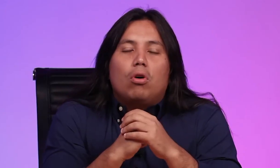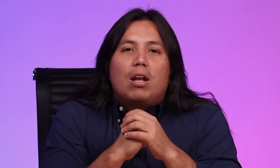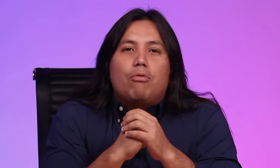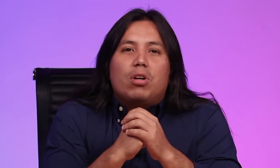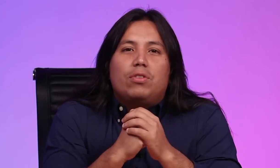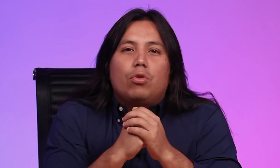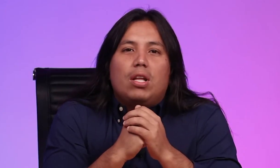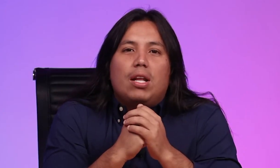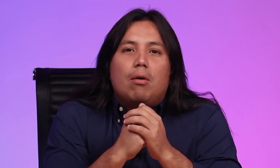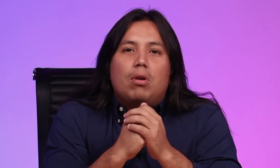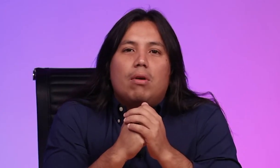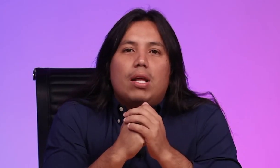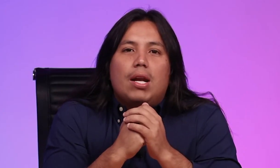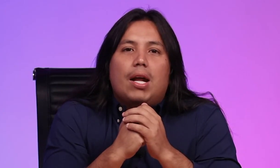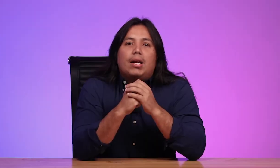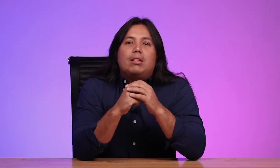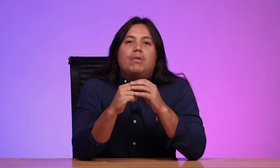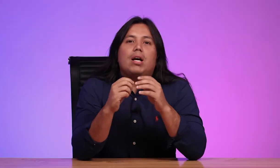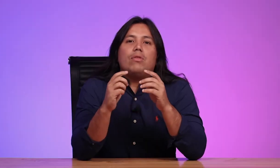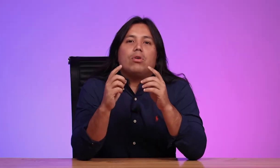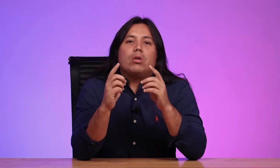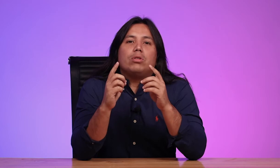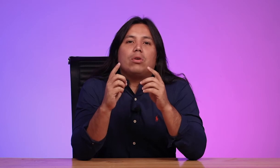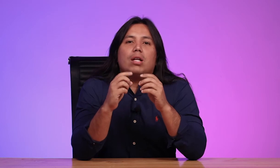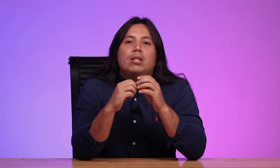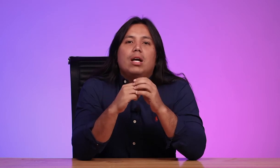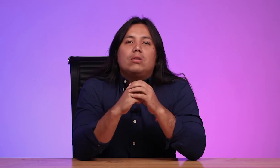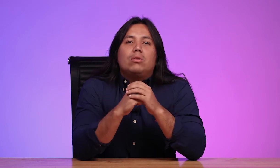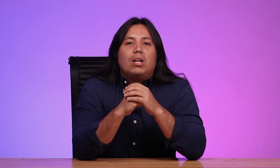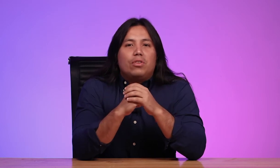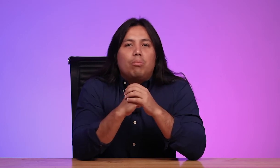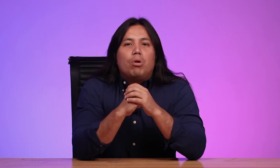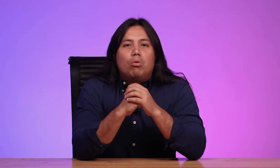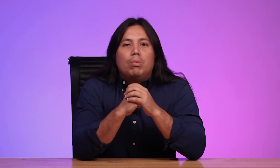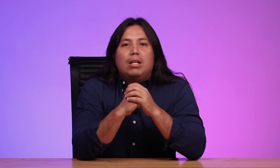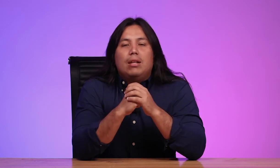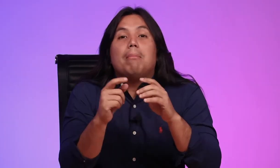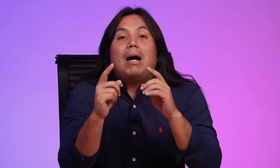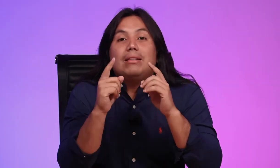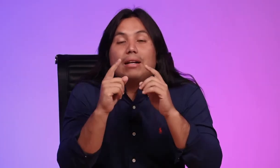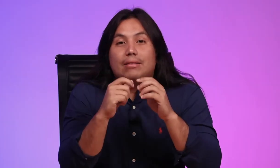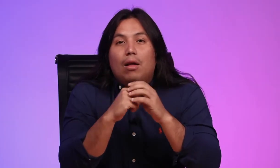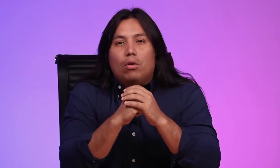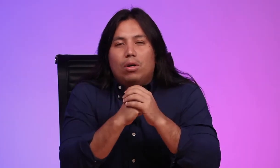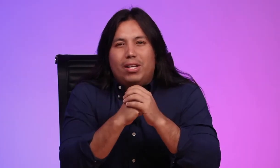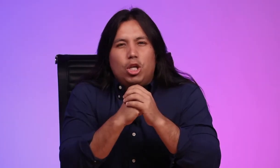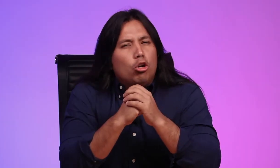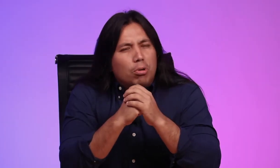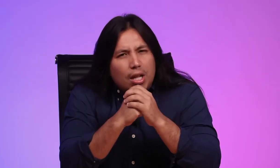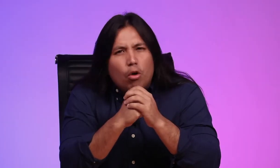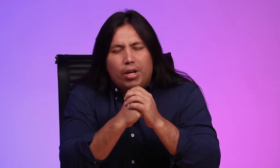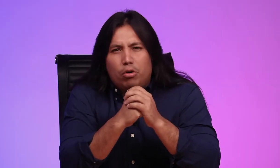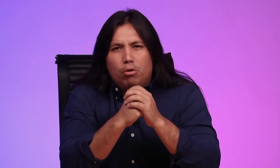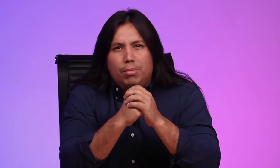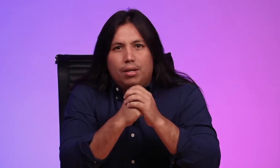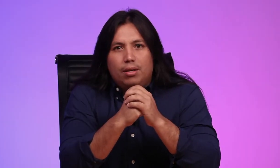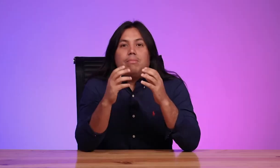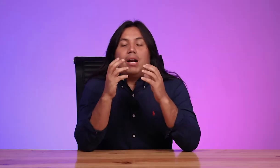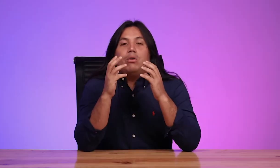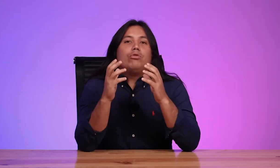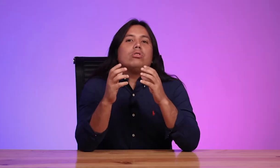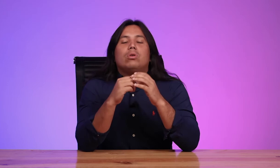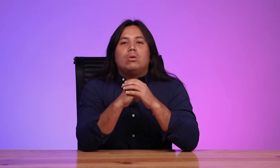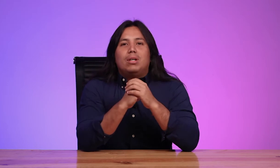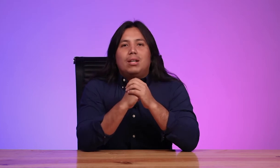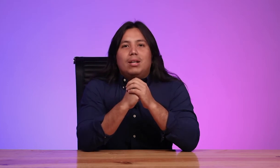Enviamos toda la fuerza y solidaridad bolivariana, ratificando que nuestro candidato es el pueblo humilde, maltratado y olvidado de Colombia.